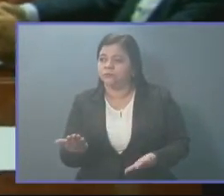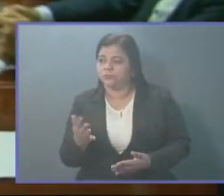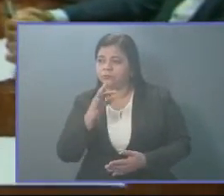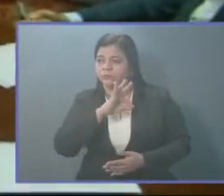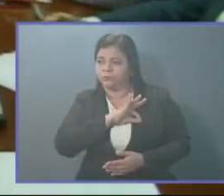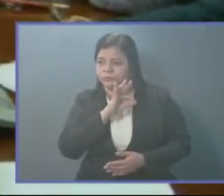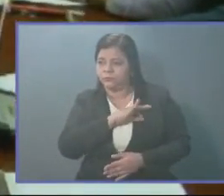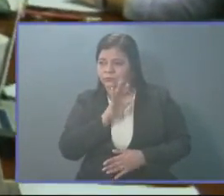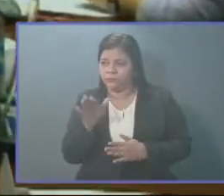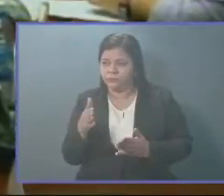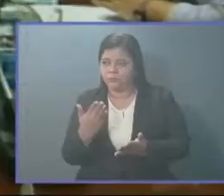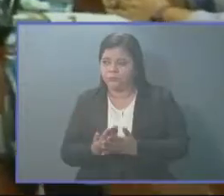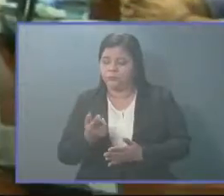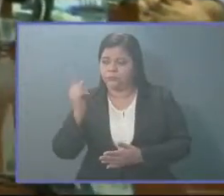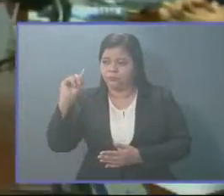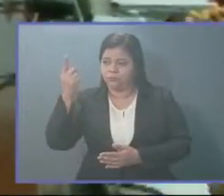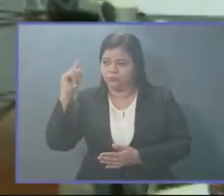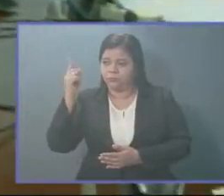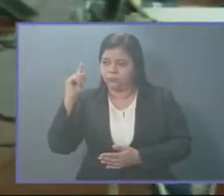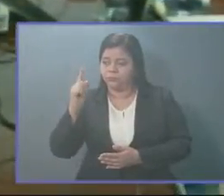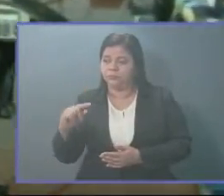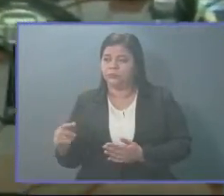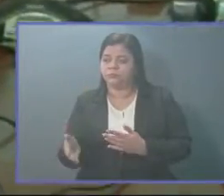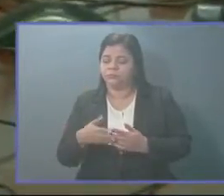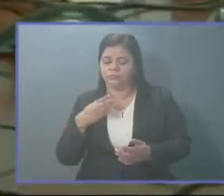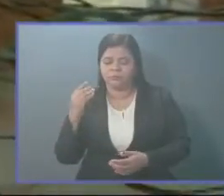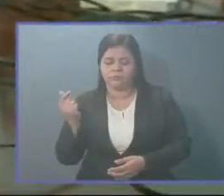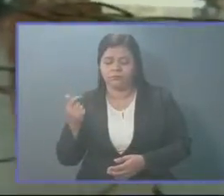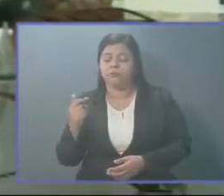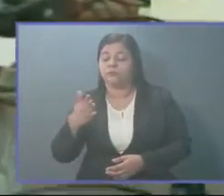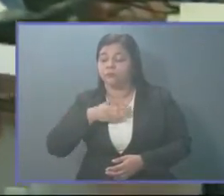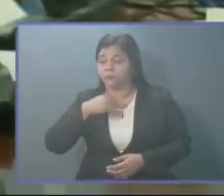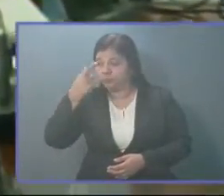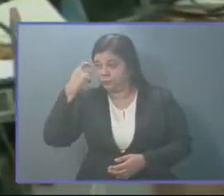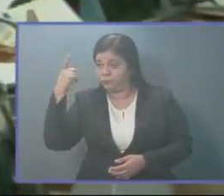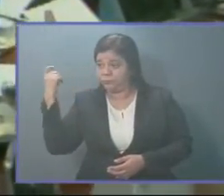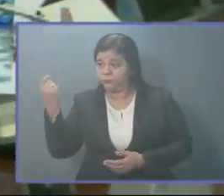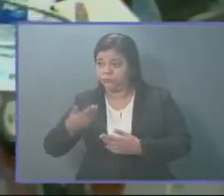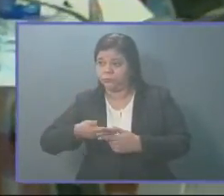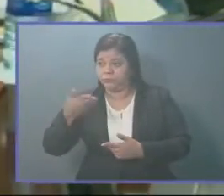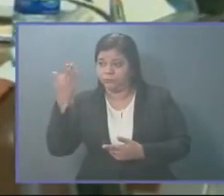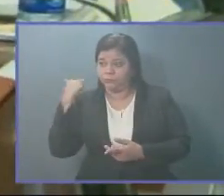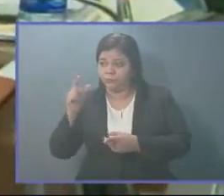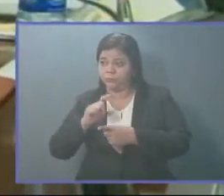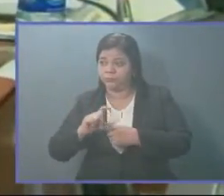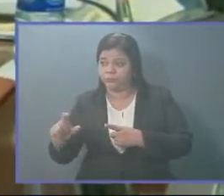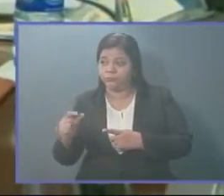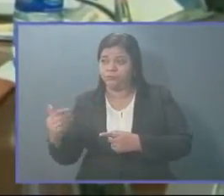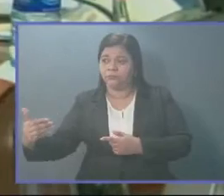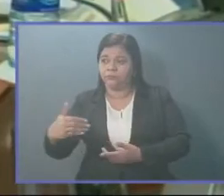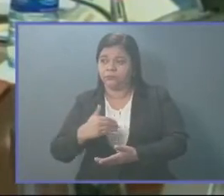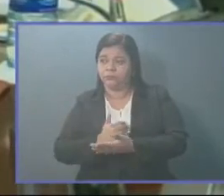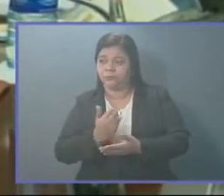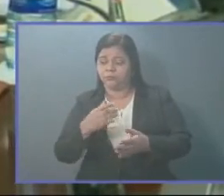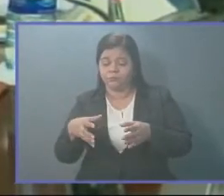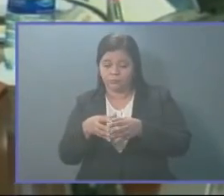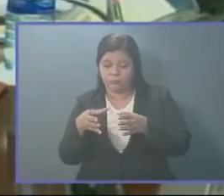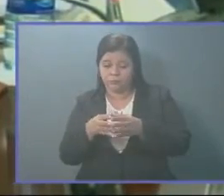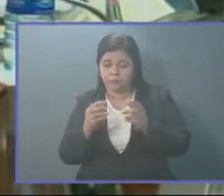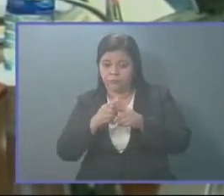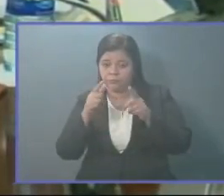favorecer a los maestros en lo más pronto posible. Recuerdo que la semana pasada nos visitó un buen grupo de